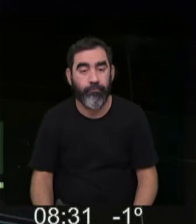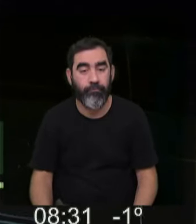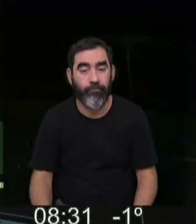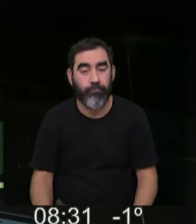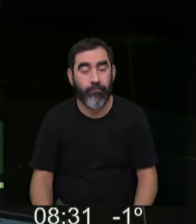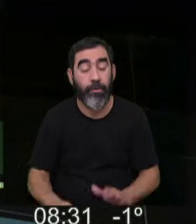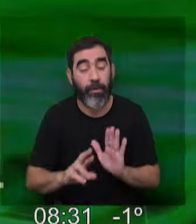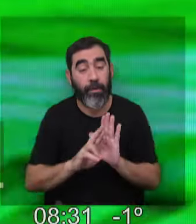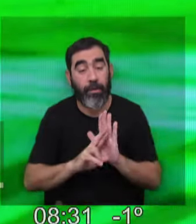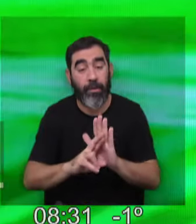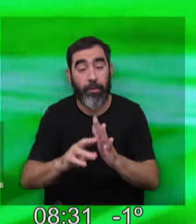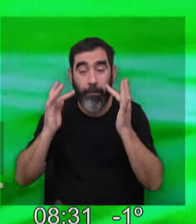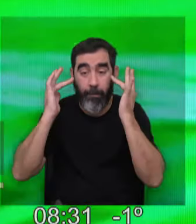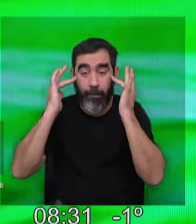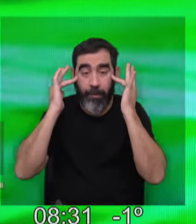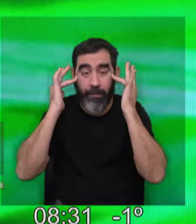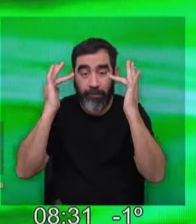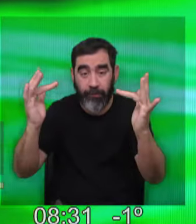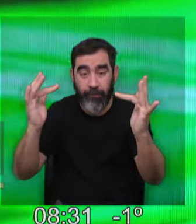él representa la educación,